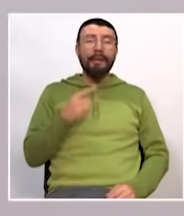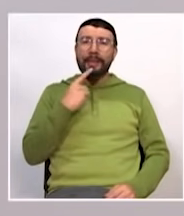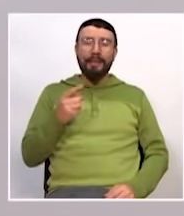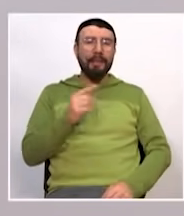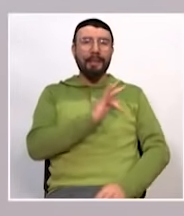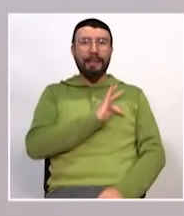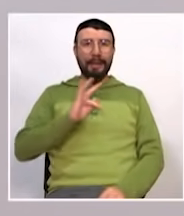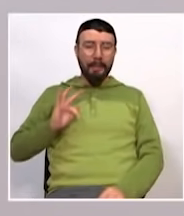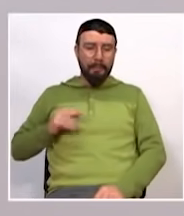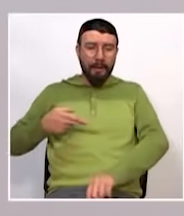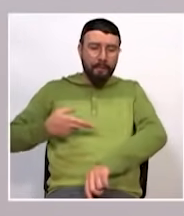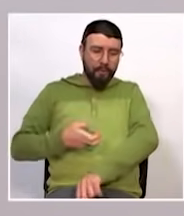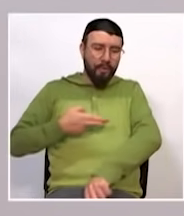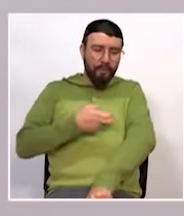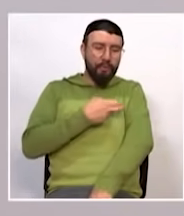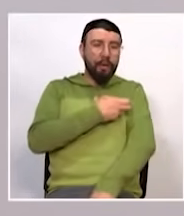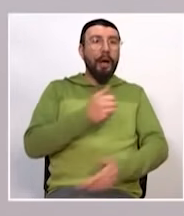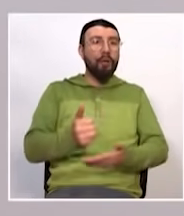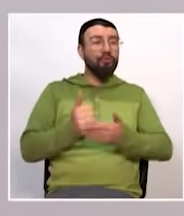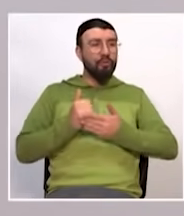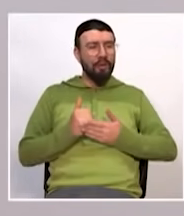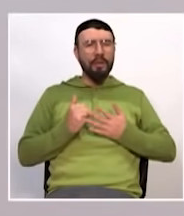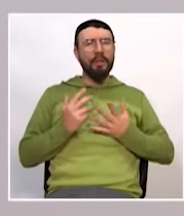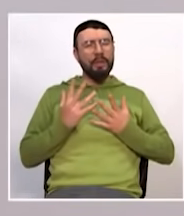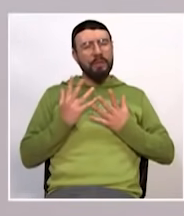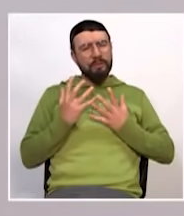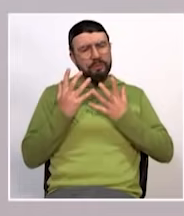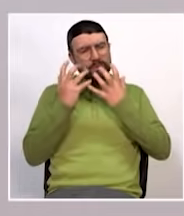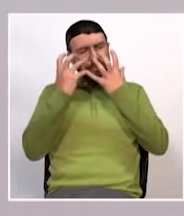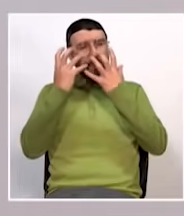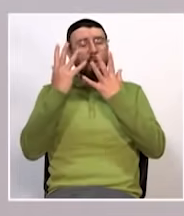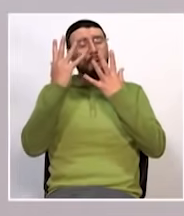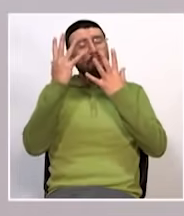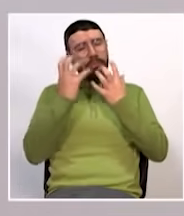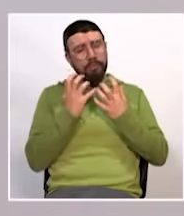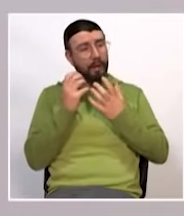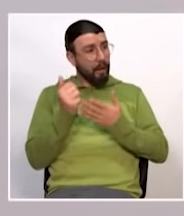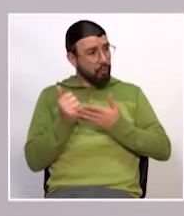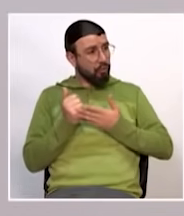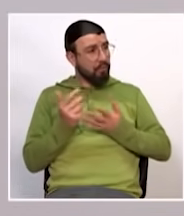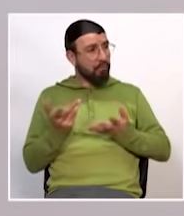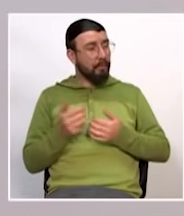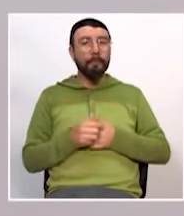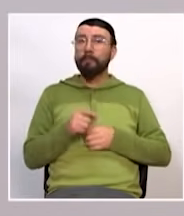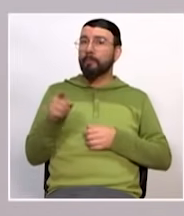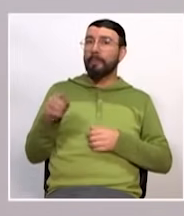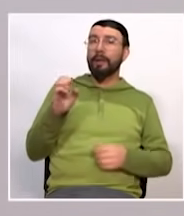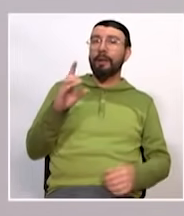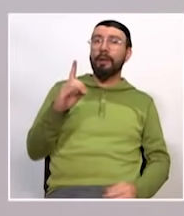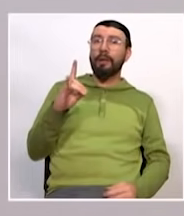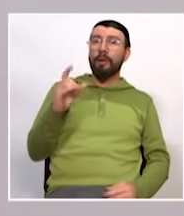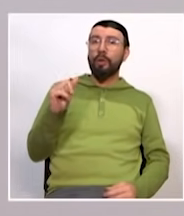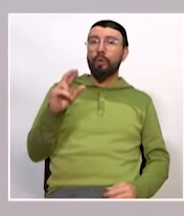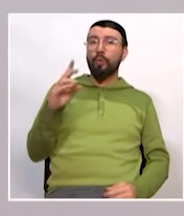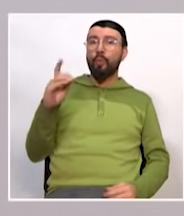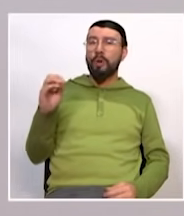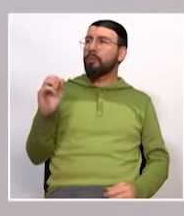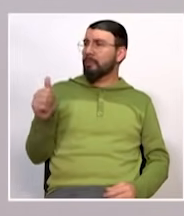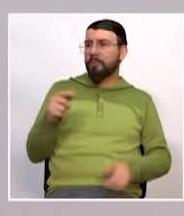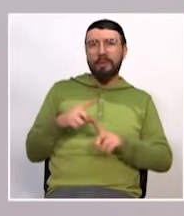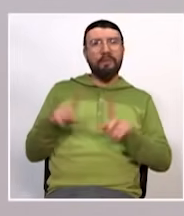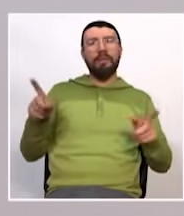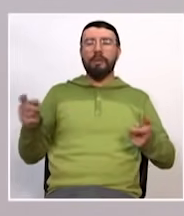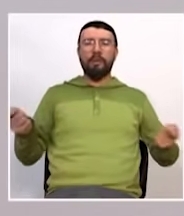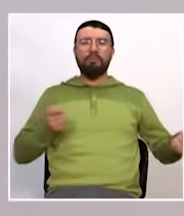curar la depresión o la ansiedad porque el doctor de eduardo nado maneja otro tipo de técnicas que